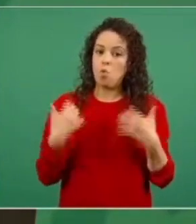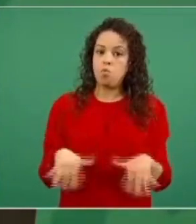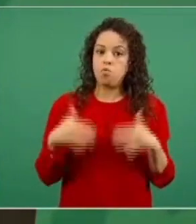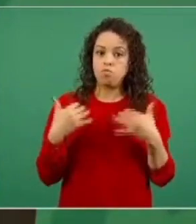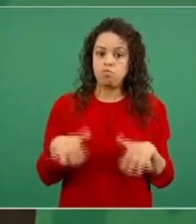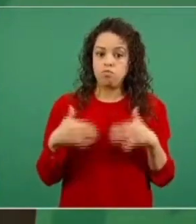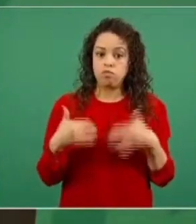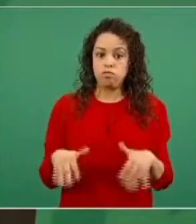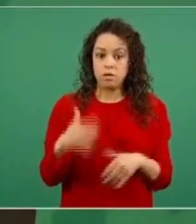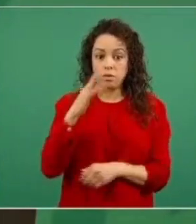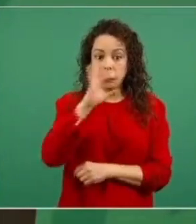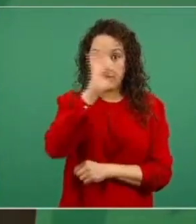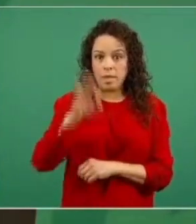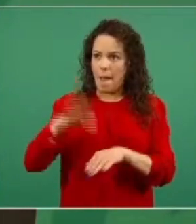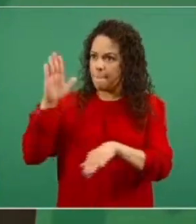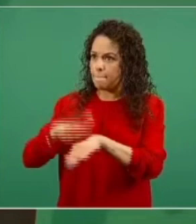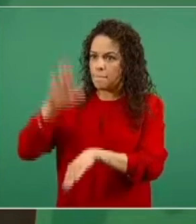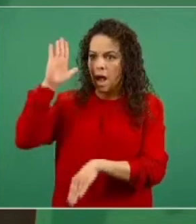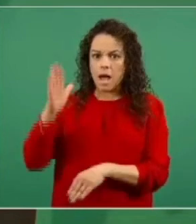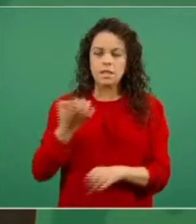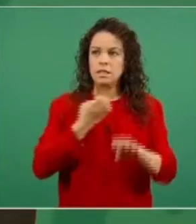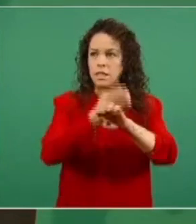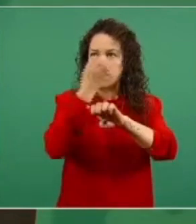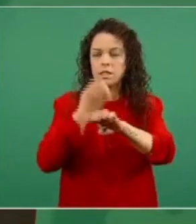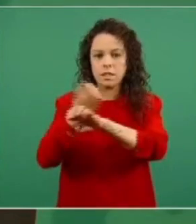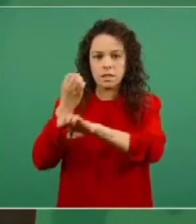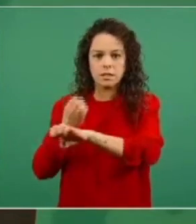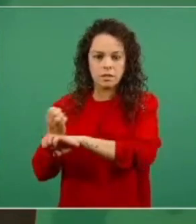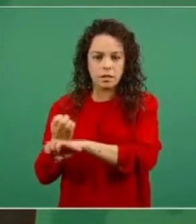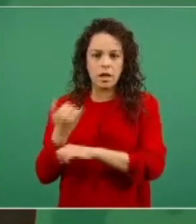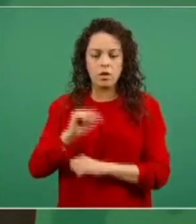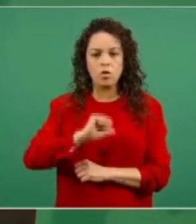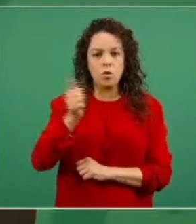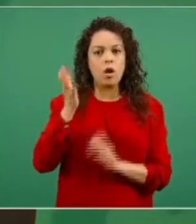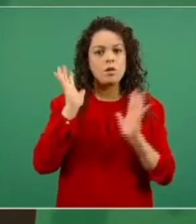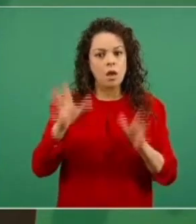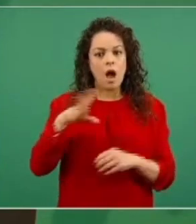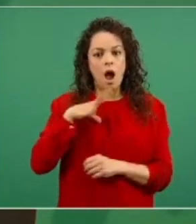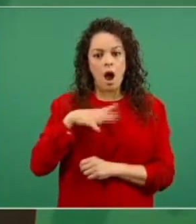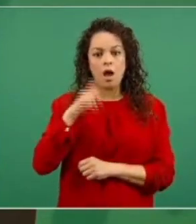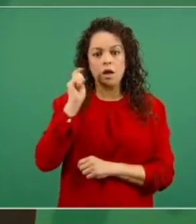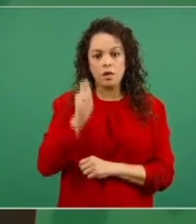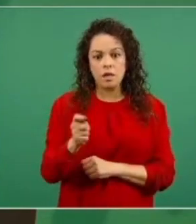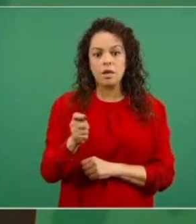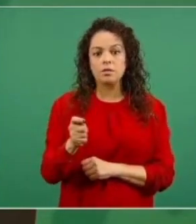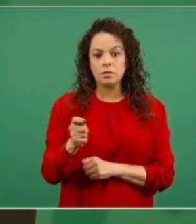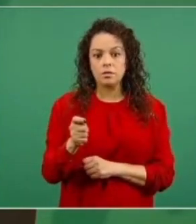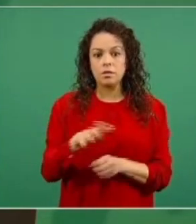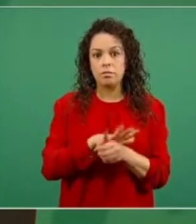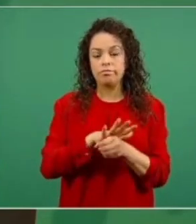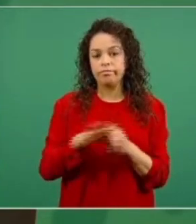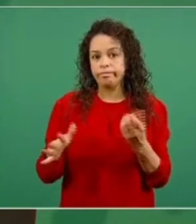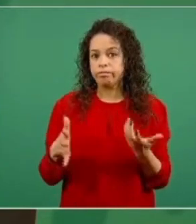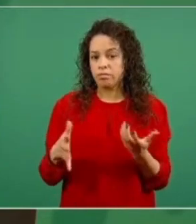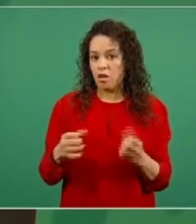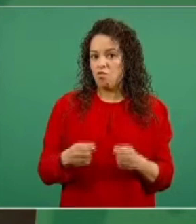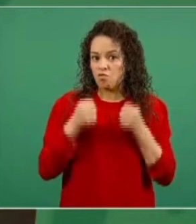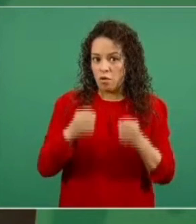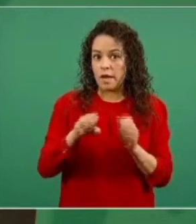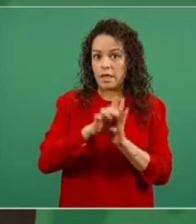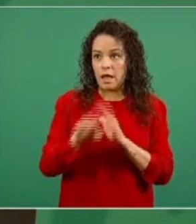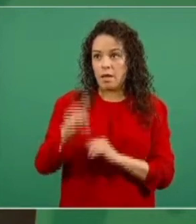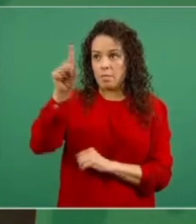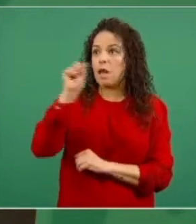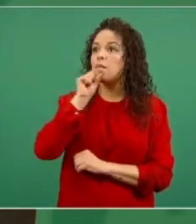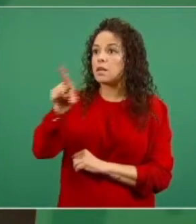de 50% en muchas entidades, y en entidades donde también ya hay una capacidad hospitalaria importante, como en el estado de Jalisco, con